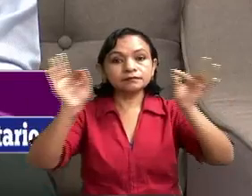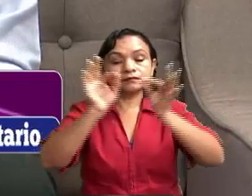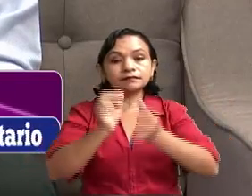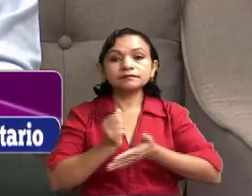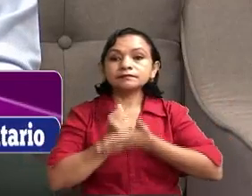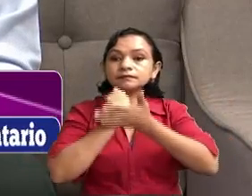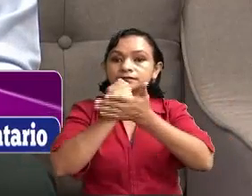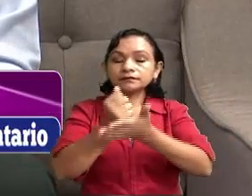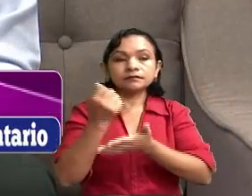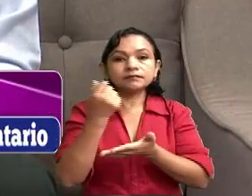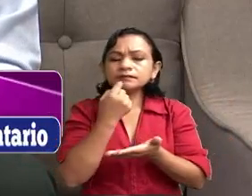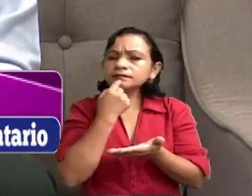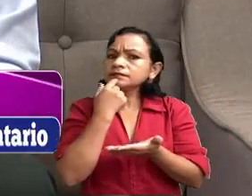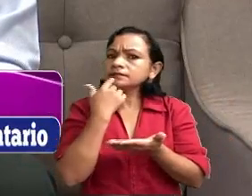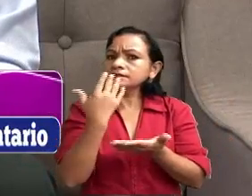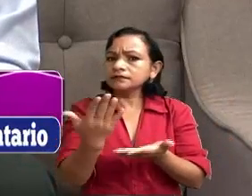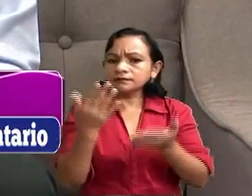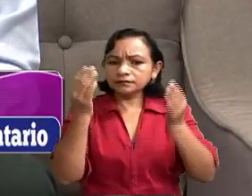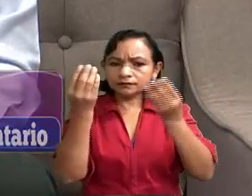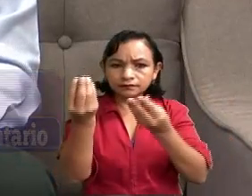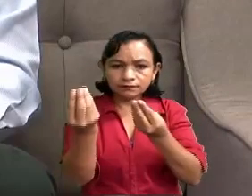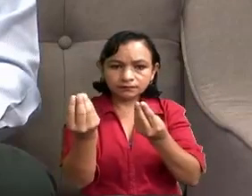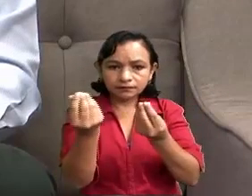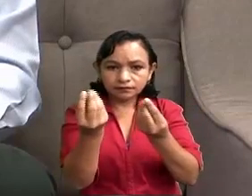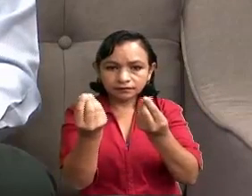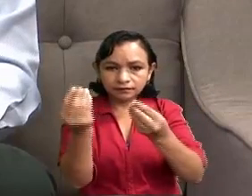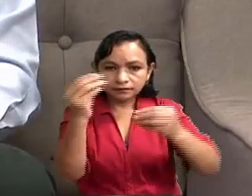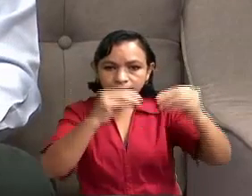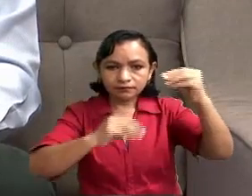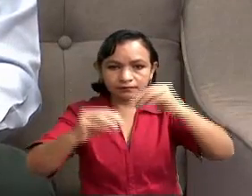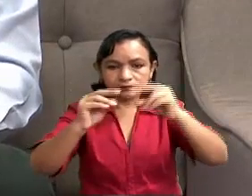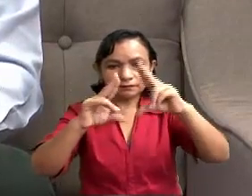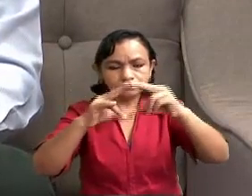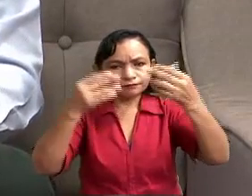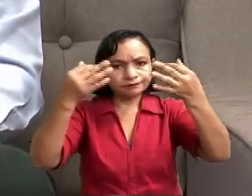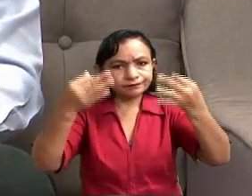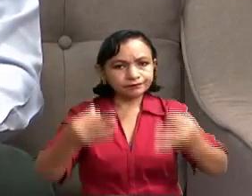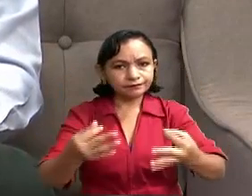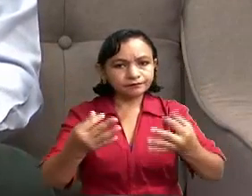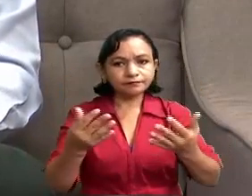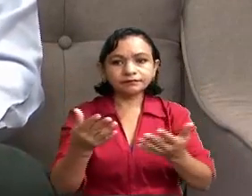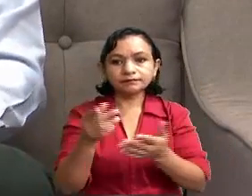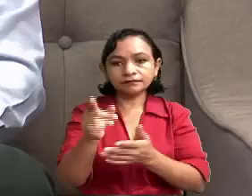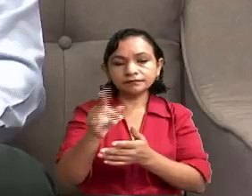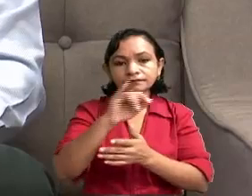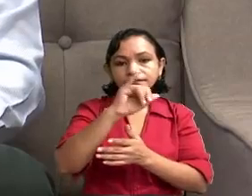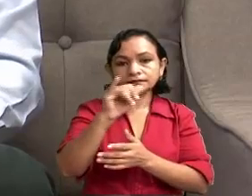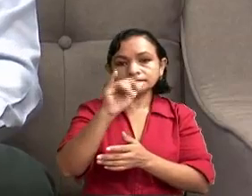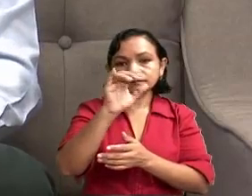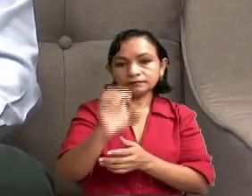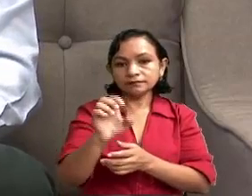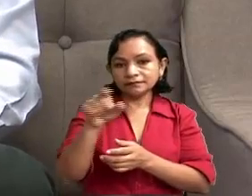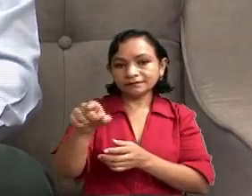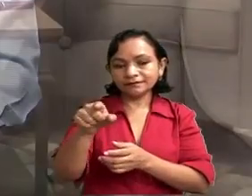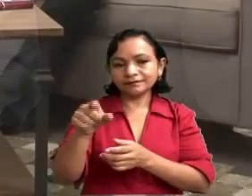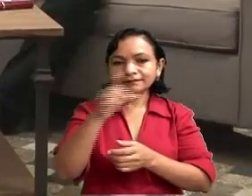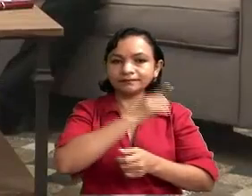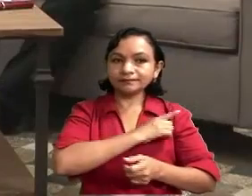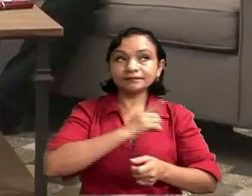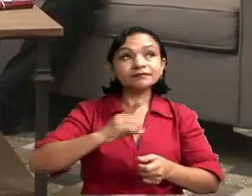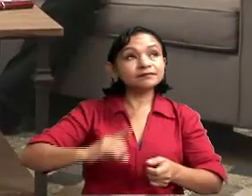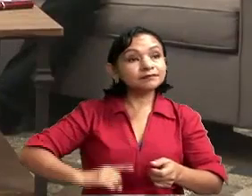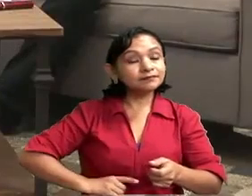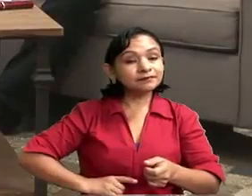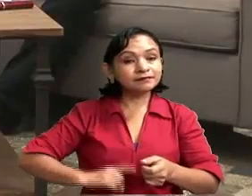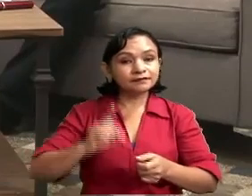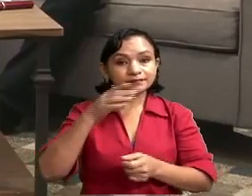entender por qué la estabilidad de la economía nicaragüense y su consolidación. Pues, compañero José Figueroa, quien es diputado ante la